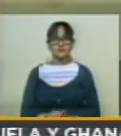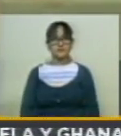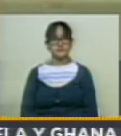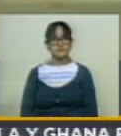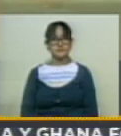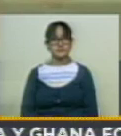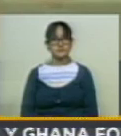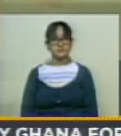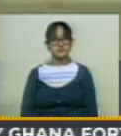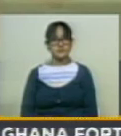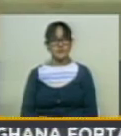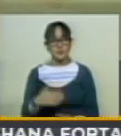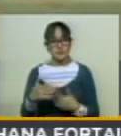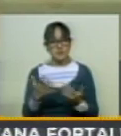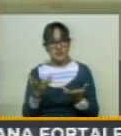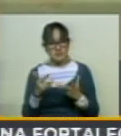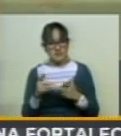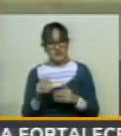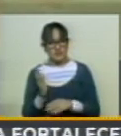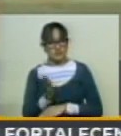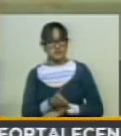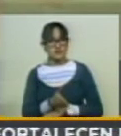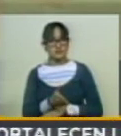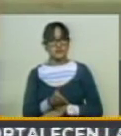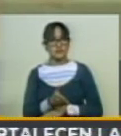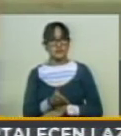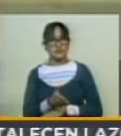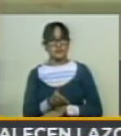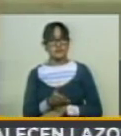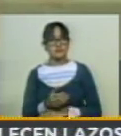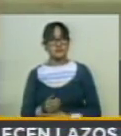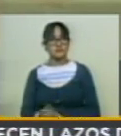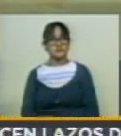esos procedimientos administrativos o sanciones que podría